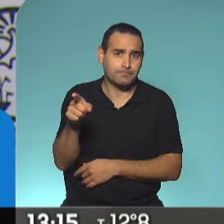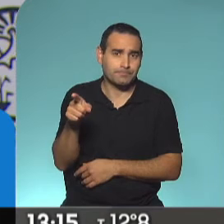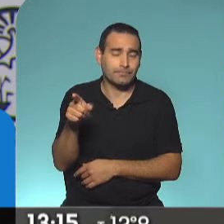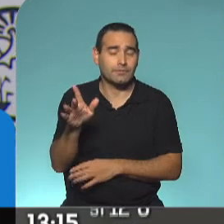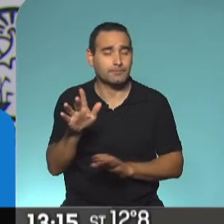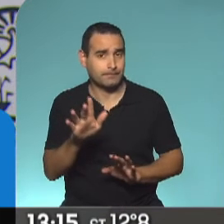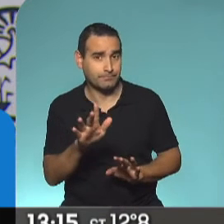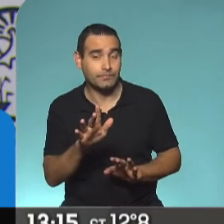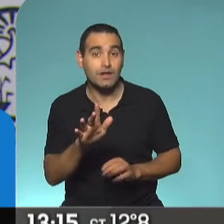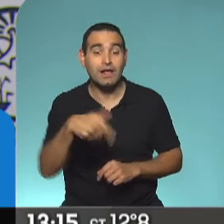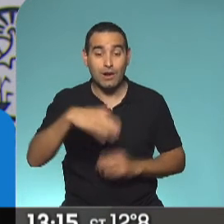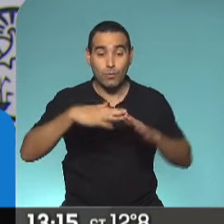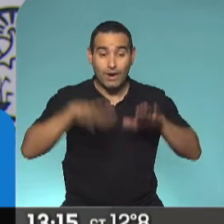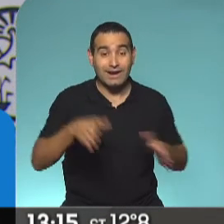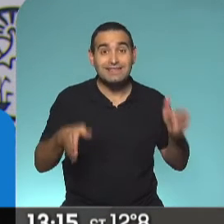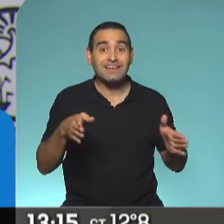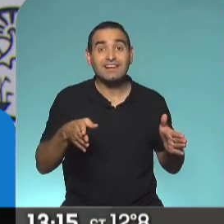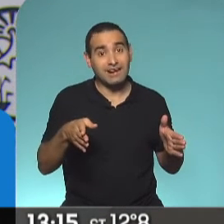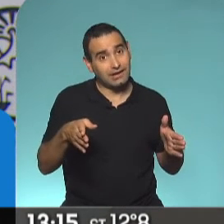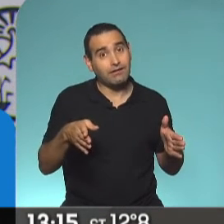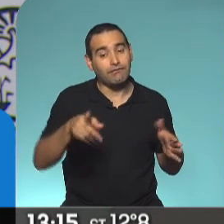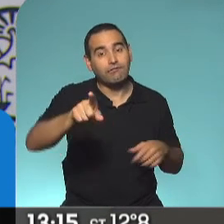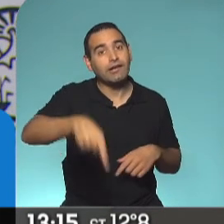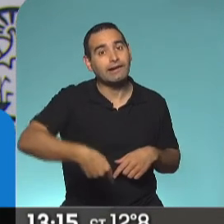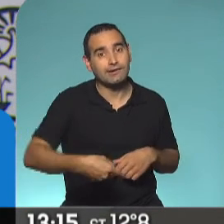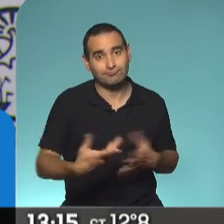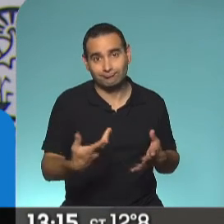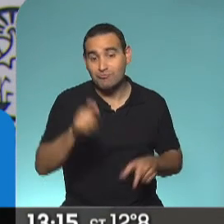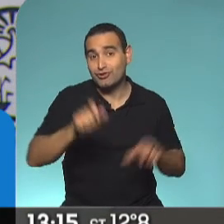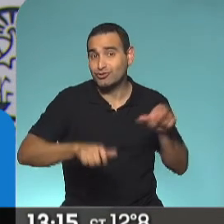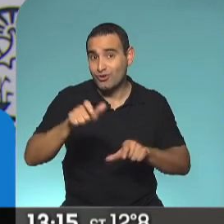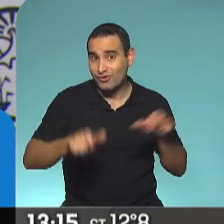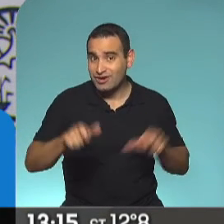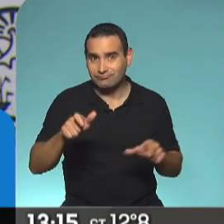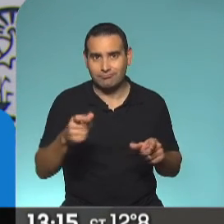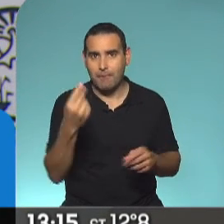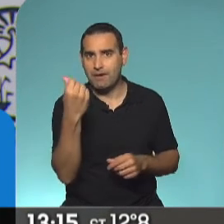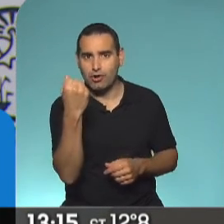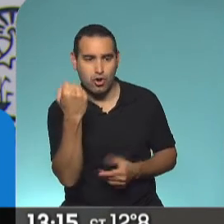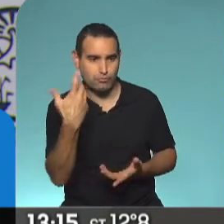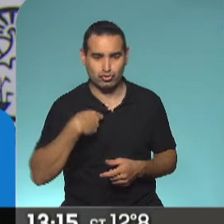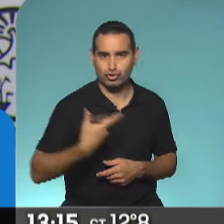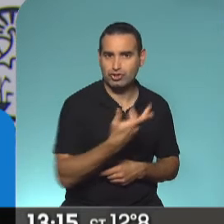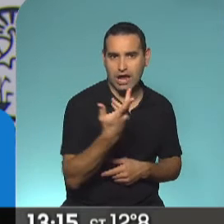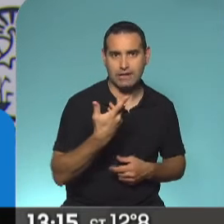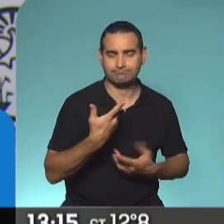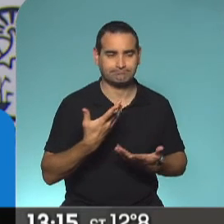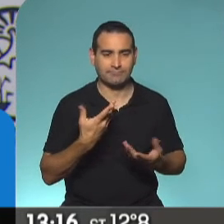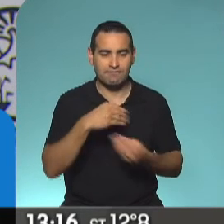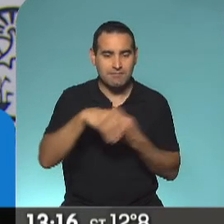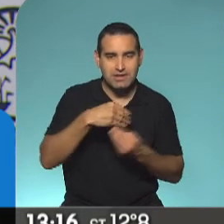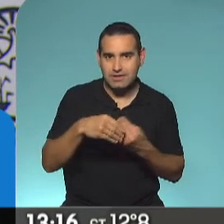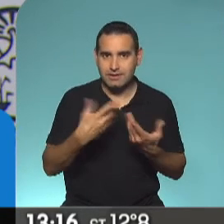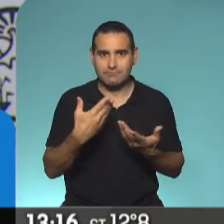ahora esa cuarentena ha traído como consecuencia que la ciudadanía en términos económicos sociales afectivos de la salud